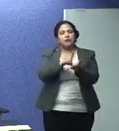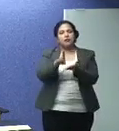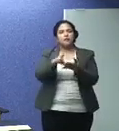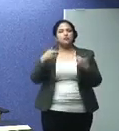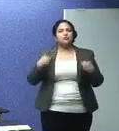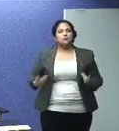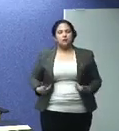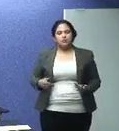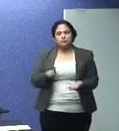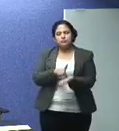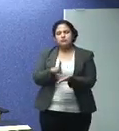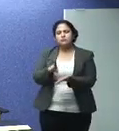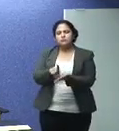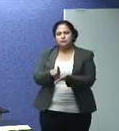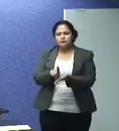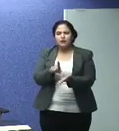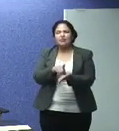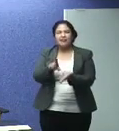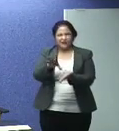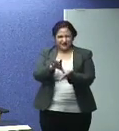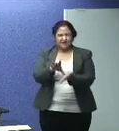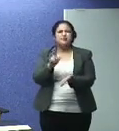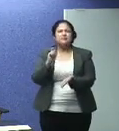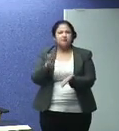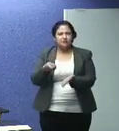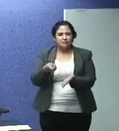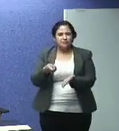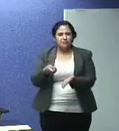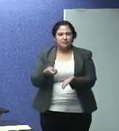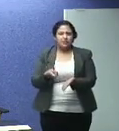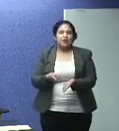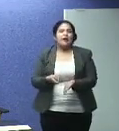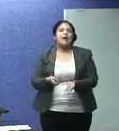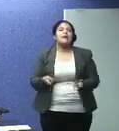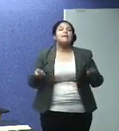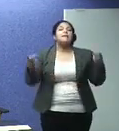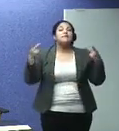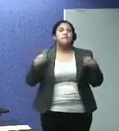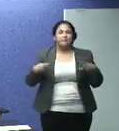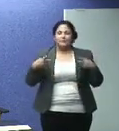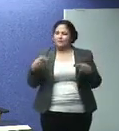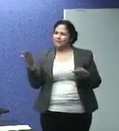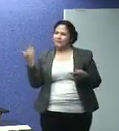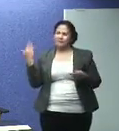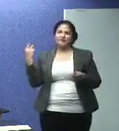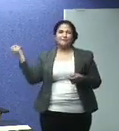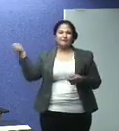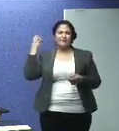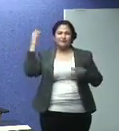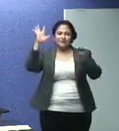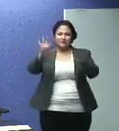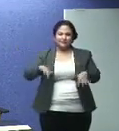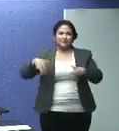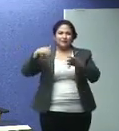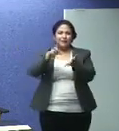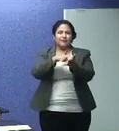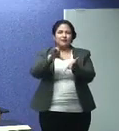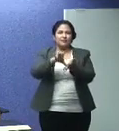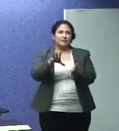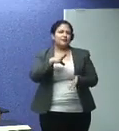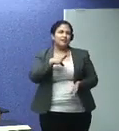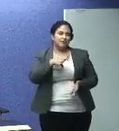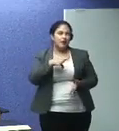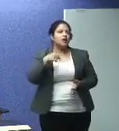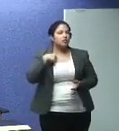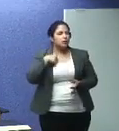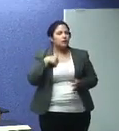discapacidad, cuyo máximo exponente es precisamente la Convención sobre los Derechos de las Personas con Discapacidad. Por eso les decía que yo me iba a